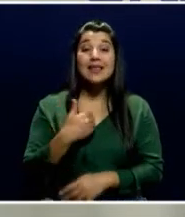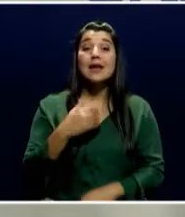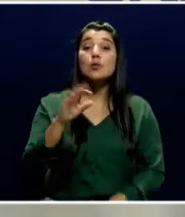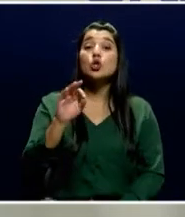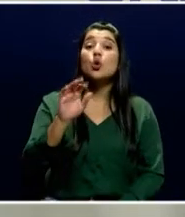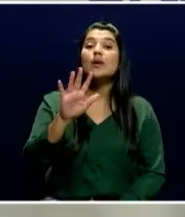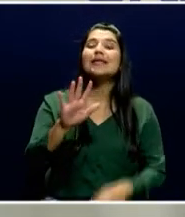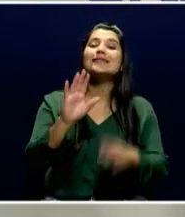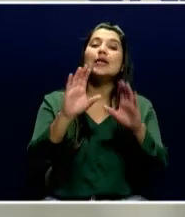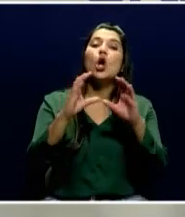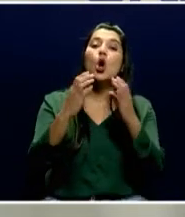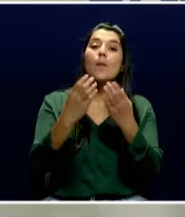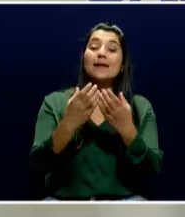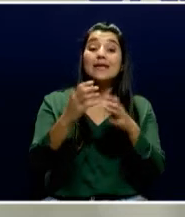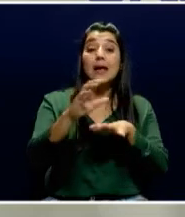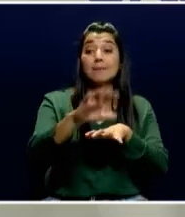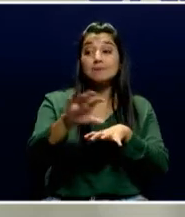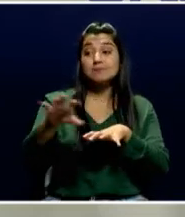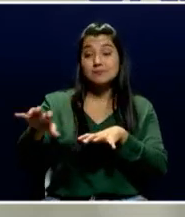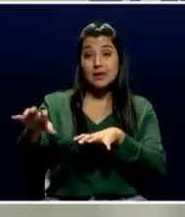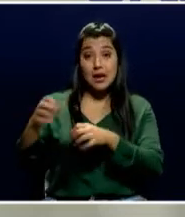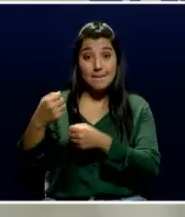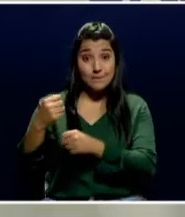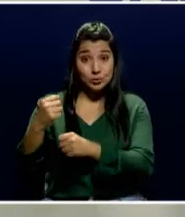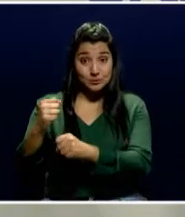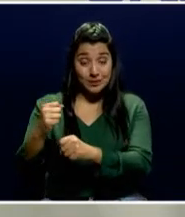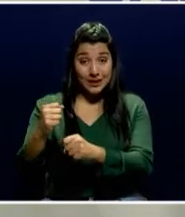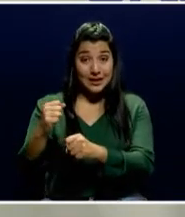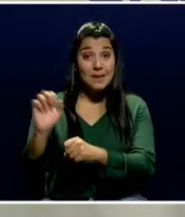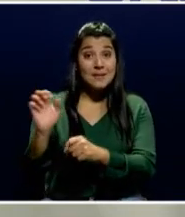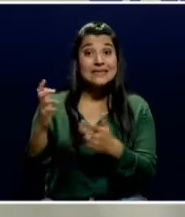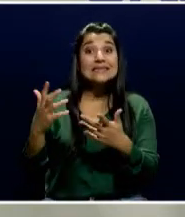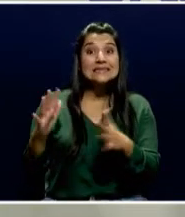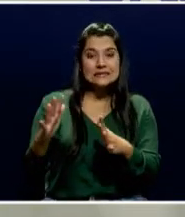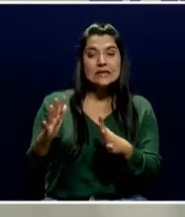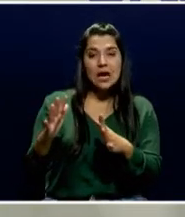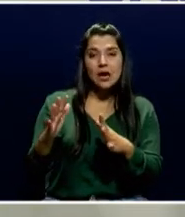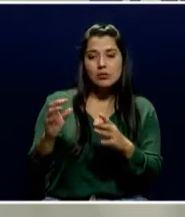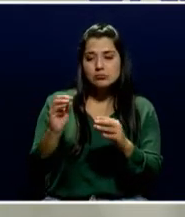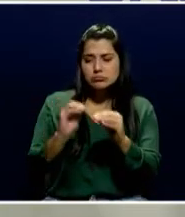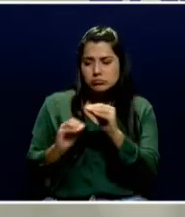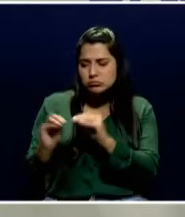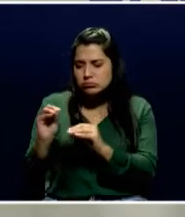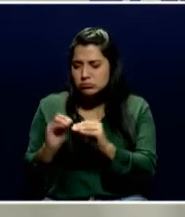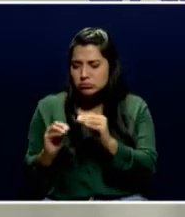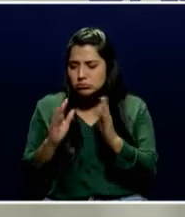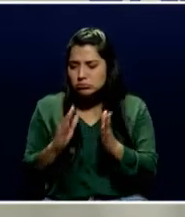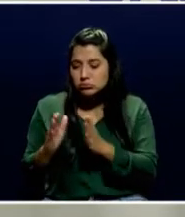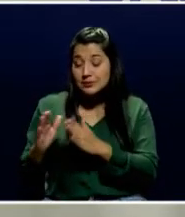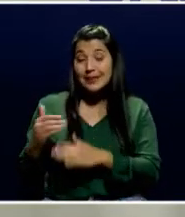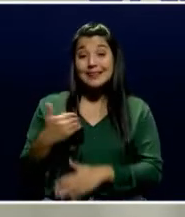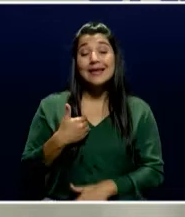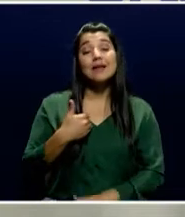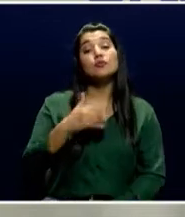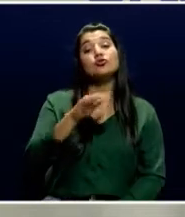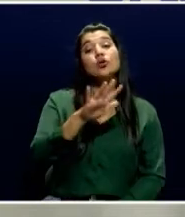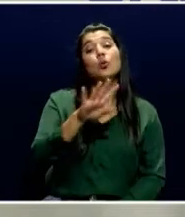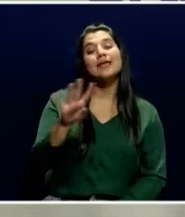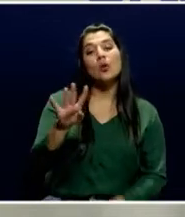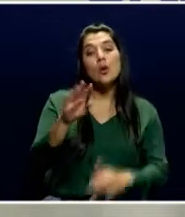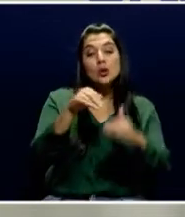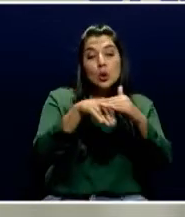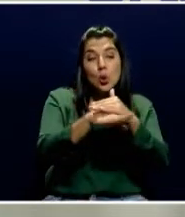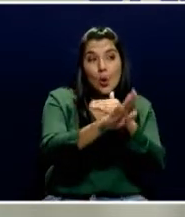95 comités municipales de emergencia que están ya trabajando en esa fase de preparación, 54 bodegas o